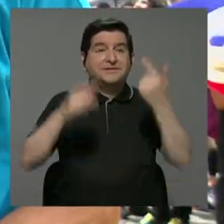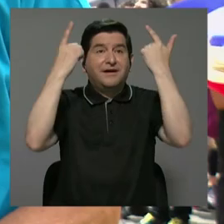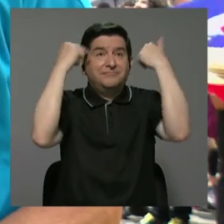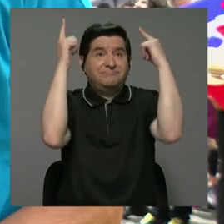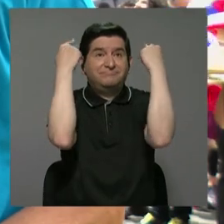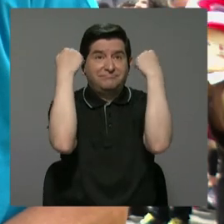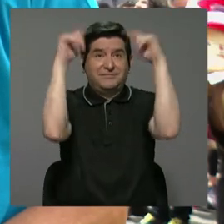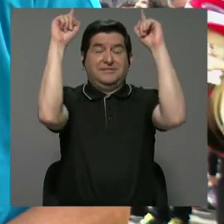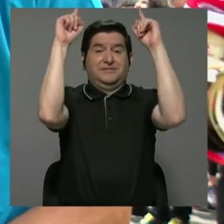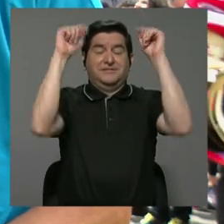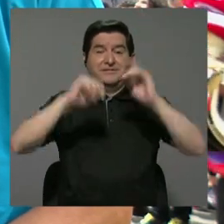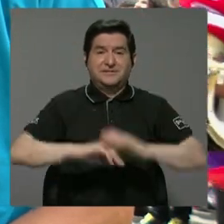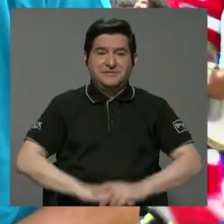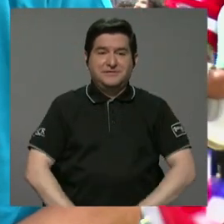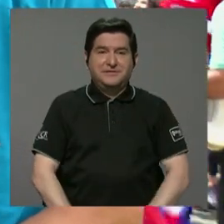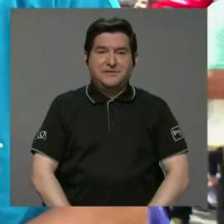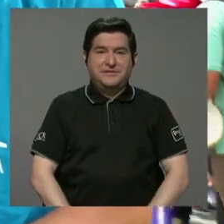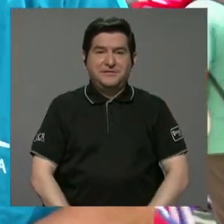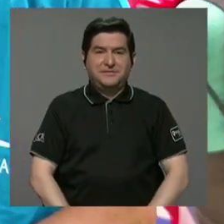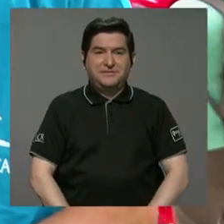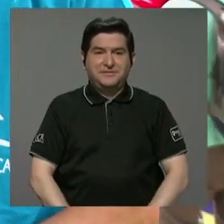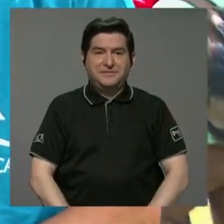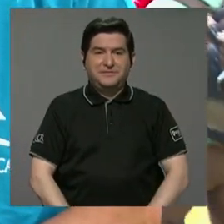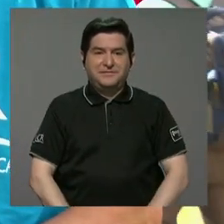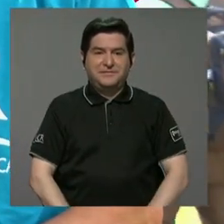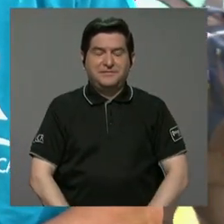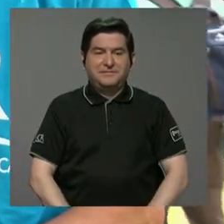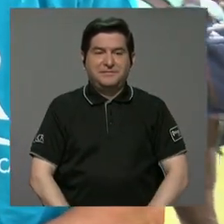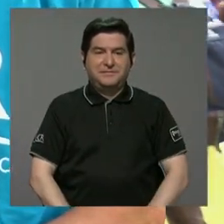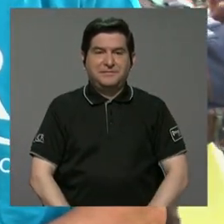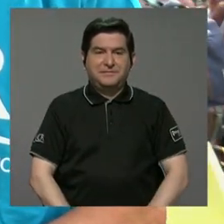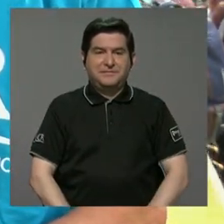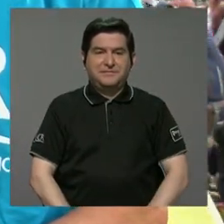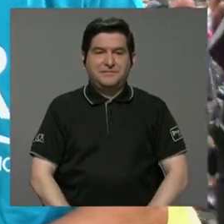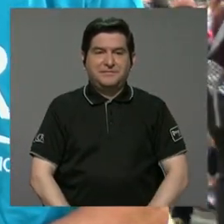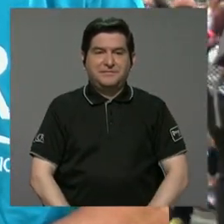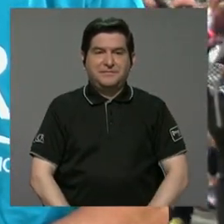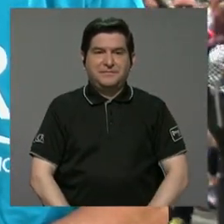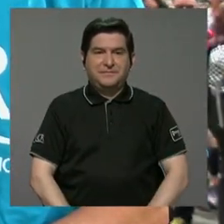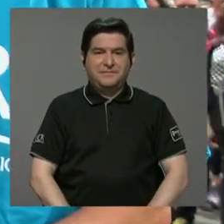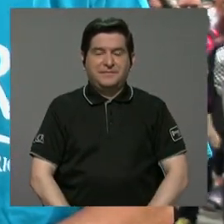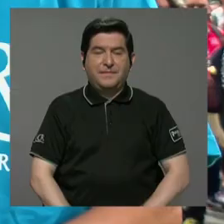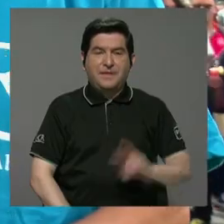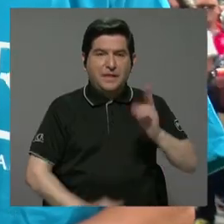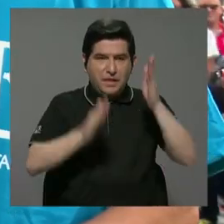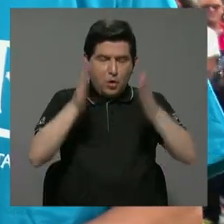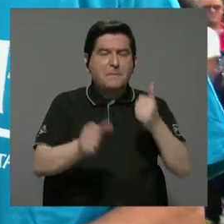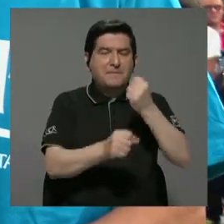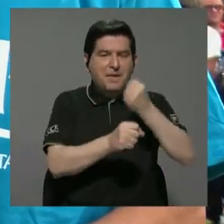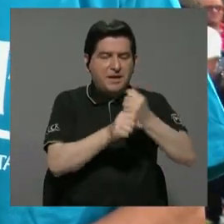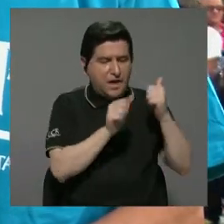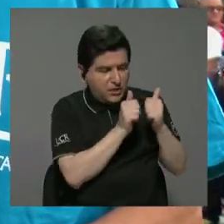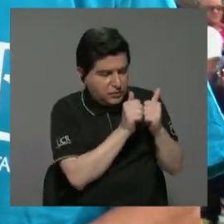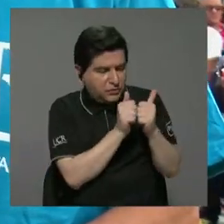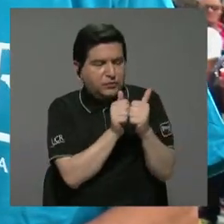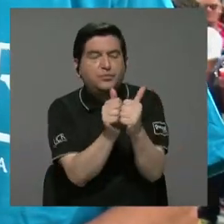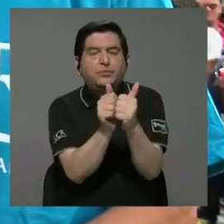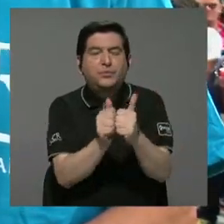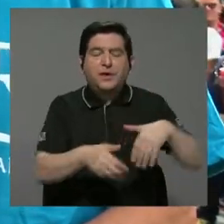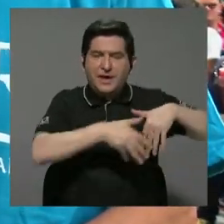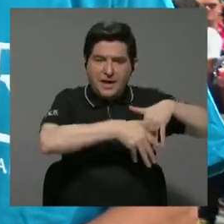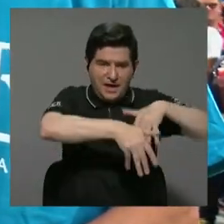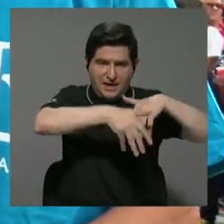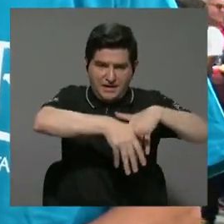éxito, que lo acompañan sus compañeros de trabajo aquí en esta